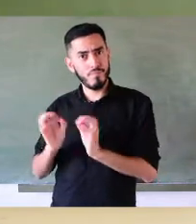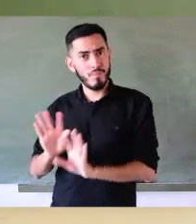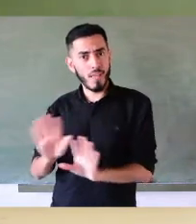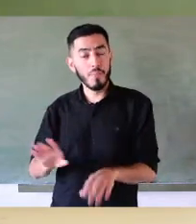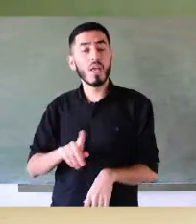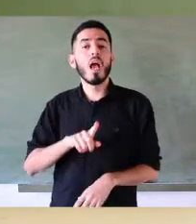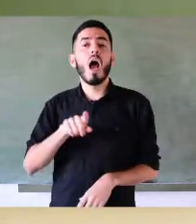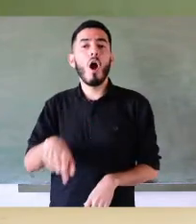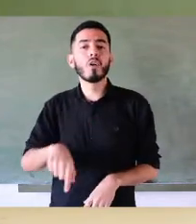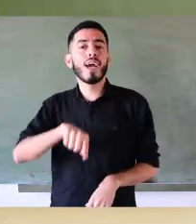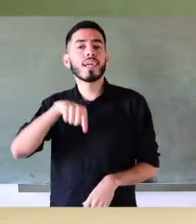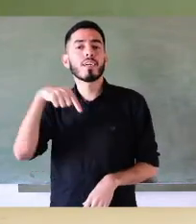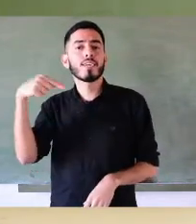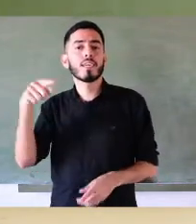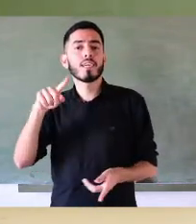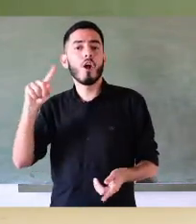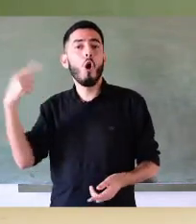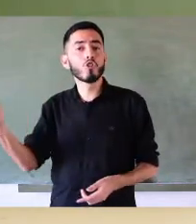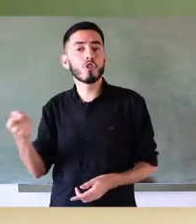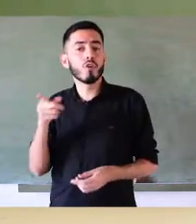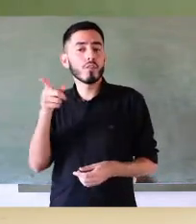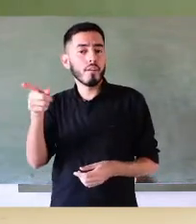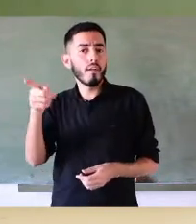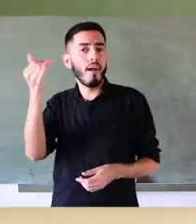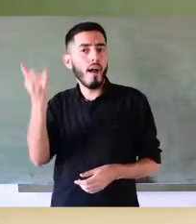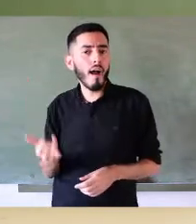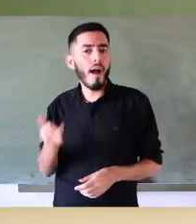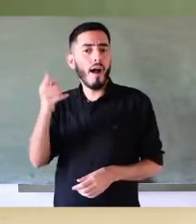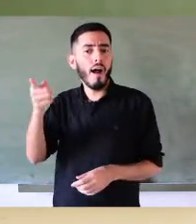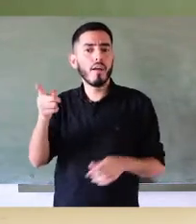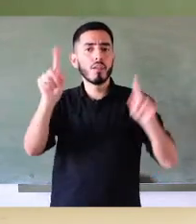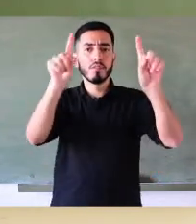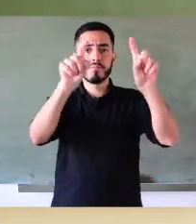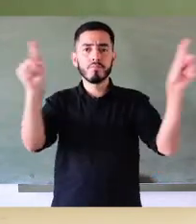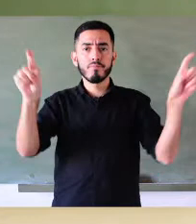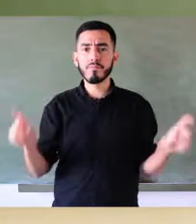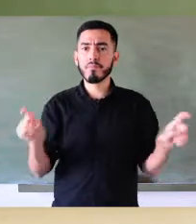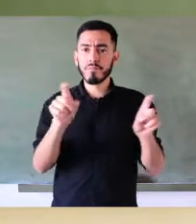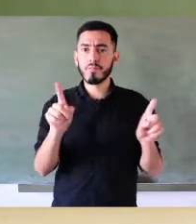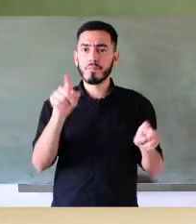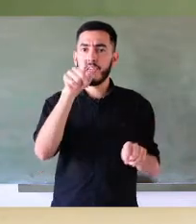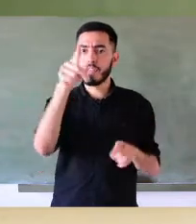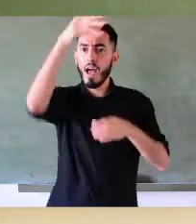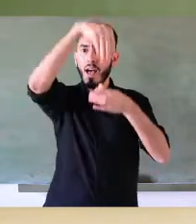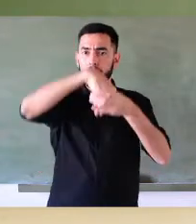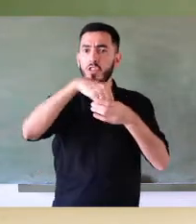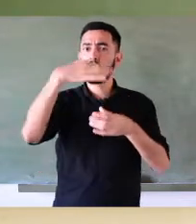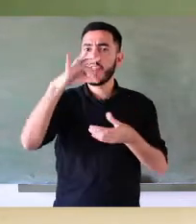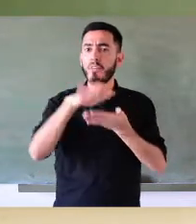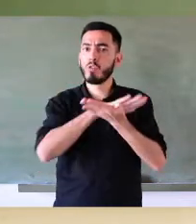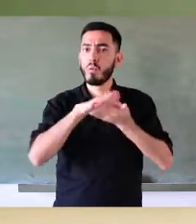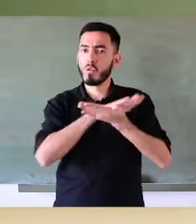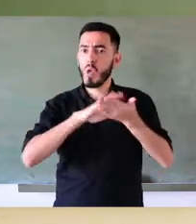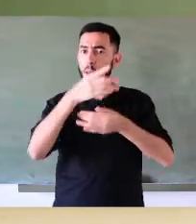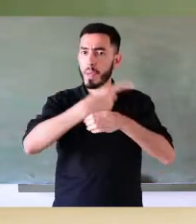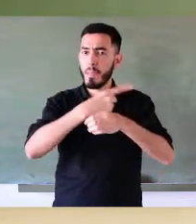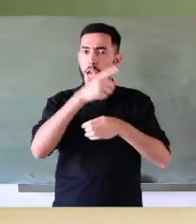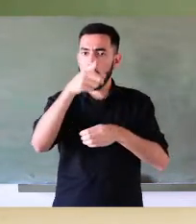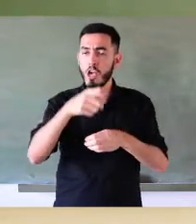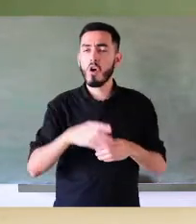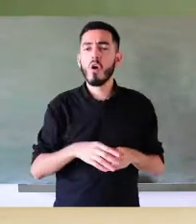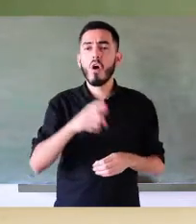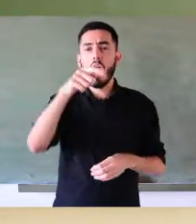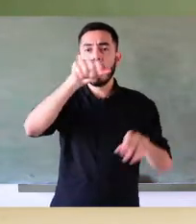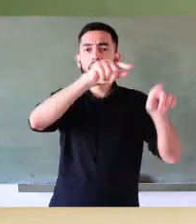Pasemos ahora al siguiente, donde nuevamente tenemos un corchete, donde debemos resolver primero, separo en término,